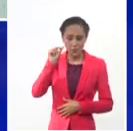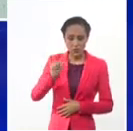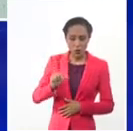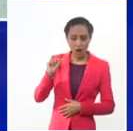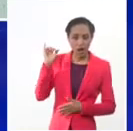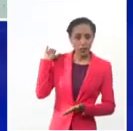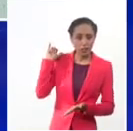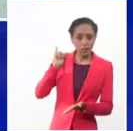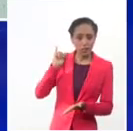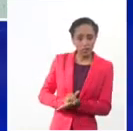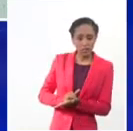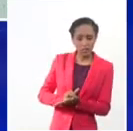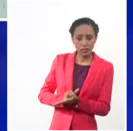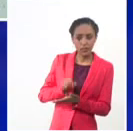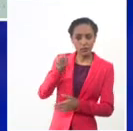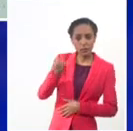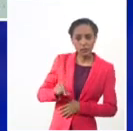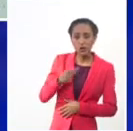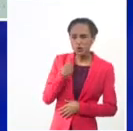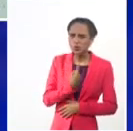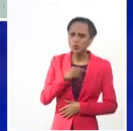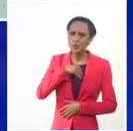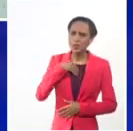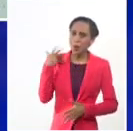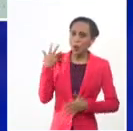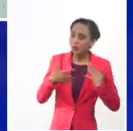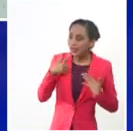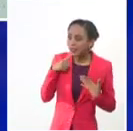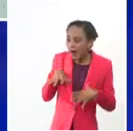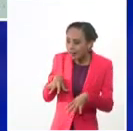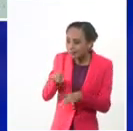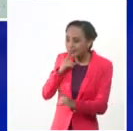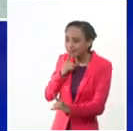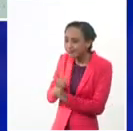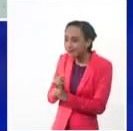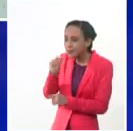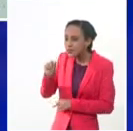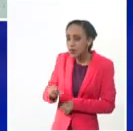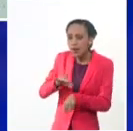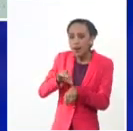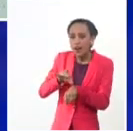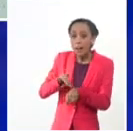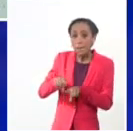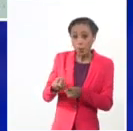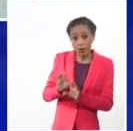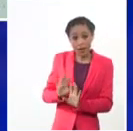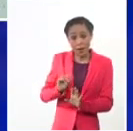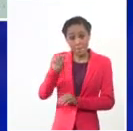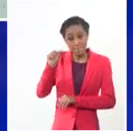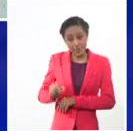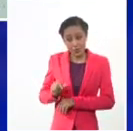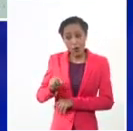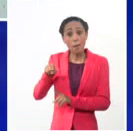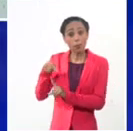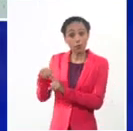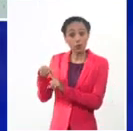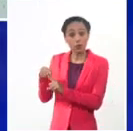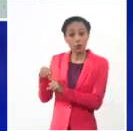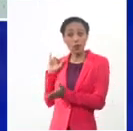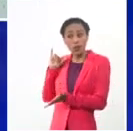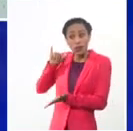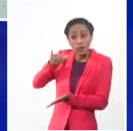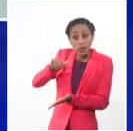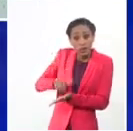hasta nos alegramos de haberlos encontrado, porque indiscutiblemente estaban positivos, arribaron a nuestro país